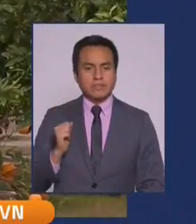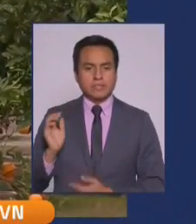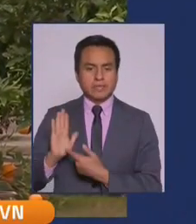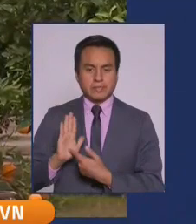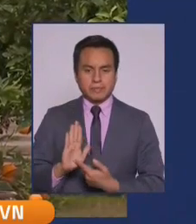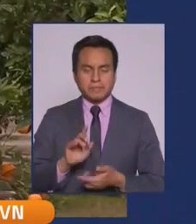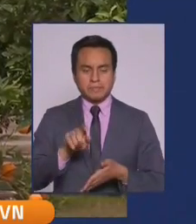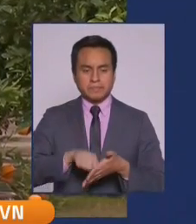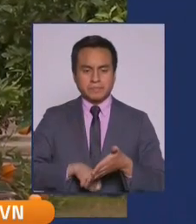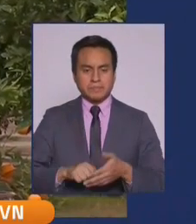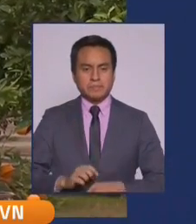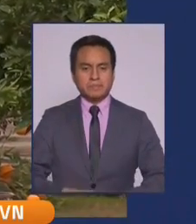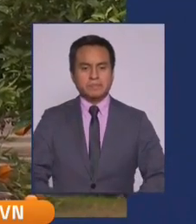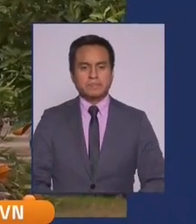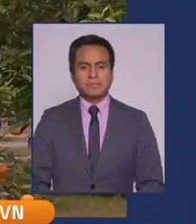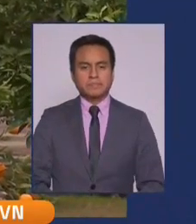bicicleta?